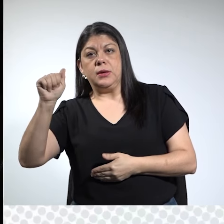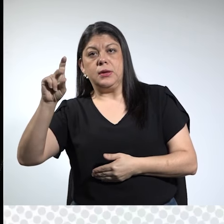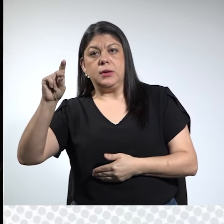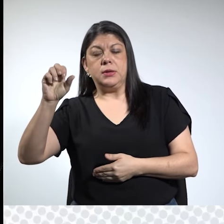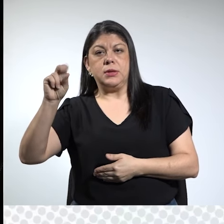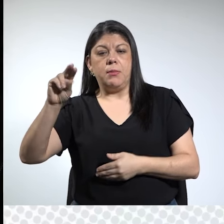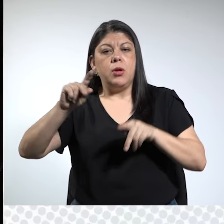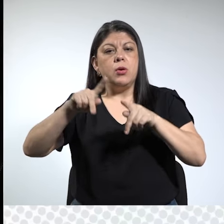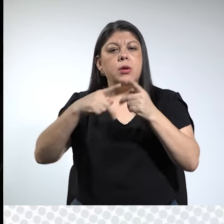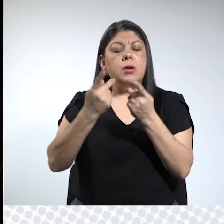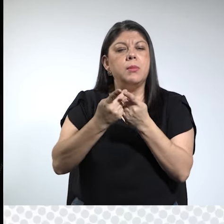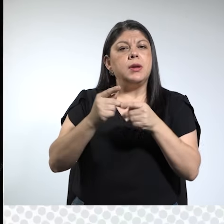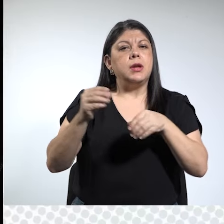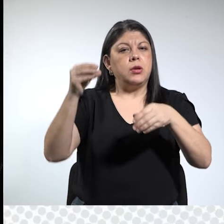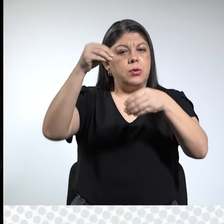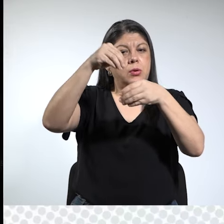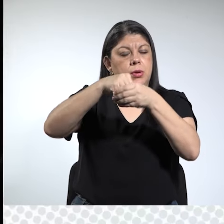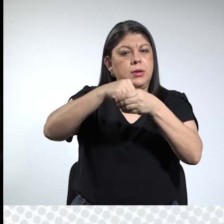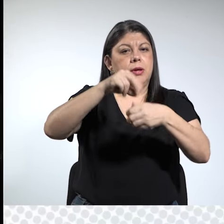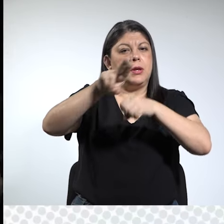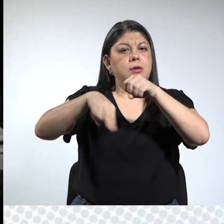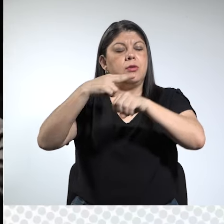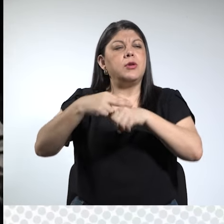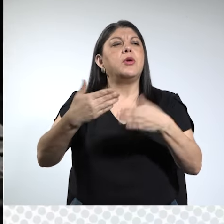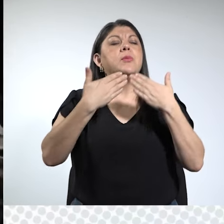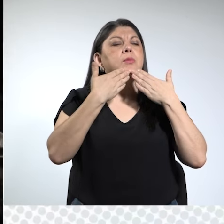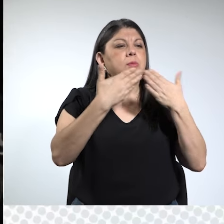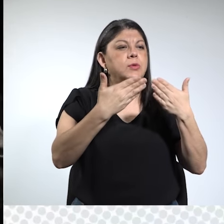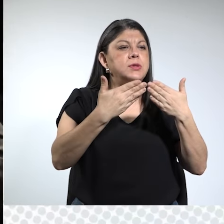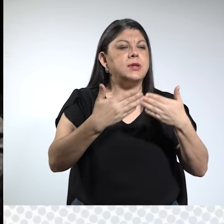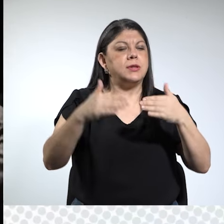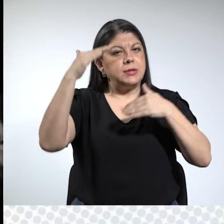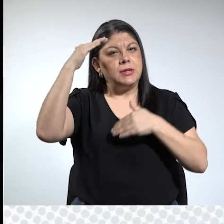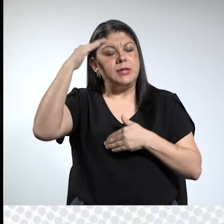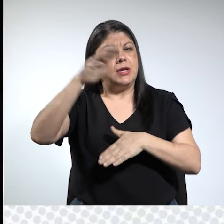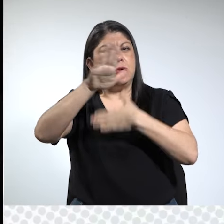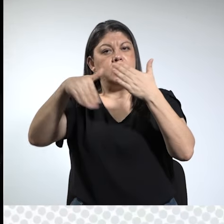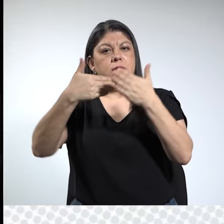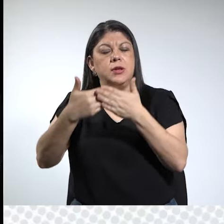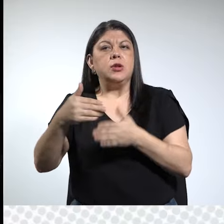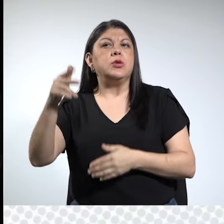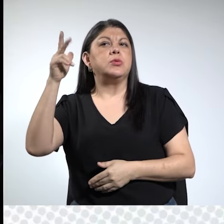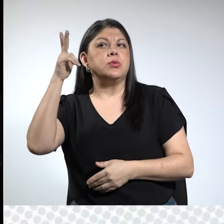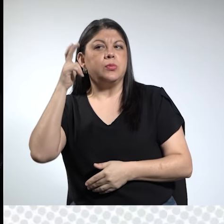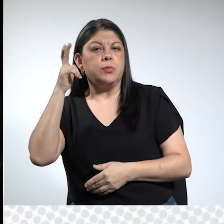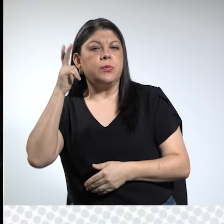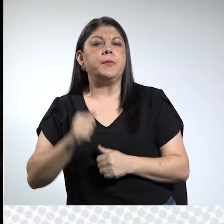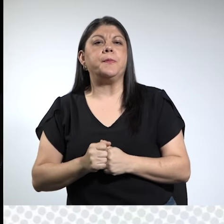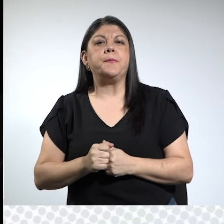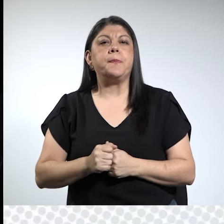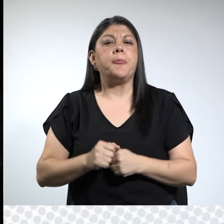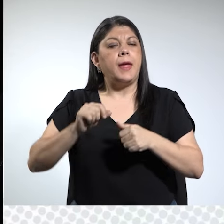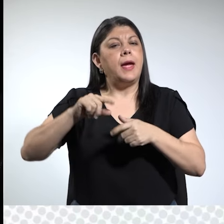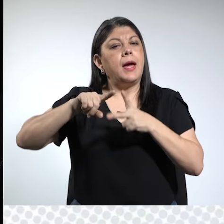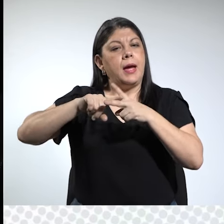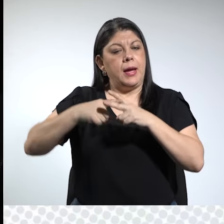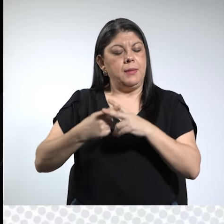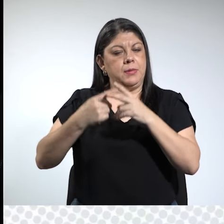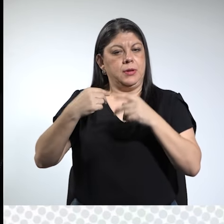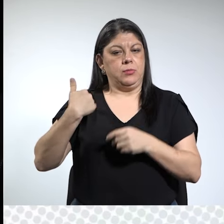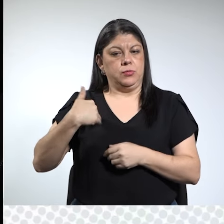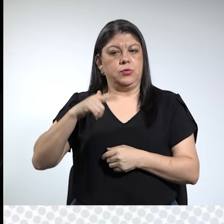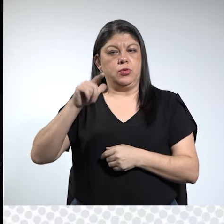Partido Integración Nacional. Bienvenido, don Luis. Muchísimas gracias y muchos saludos a todos los que nos escuchan. Don Luis, empecemos de una